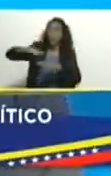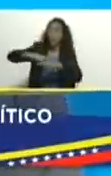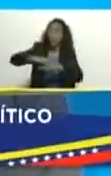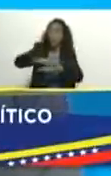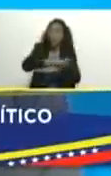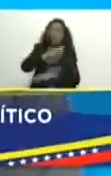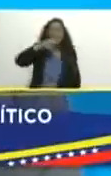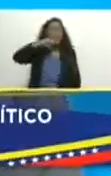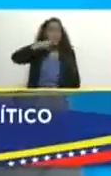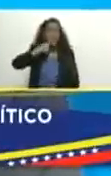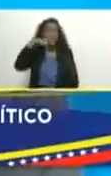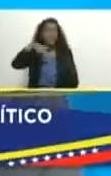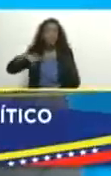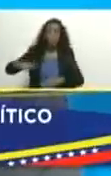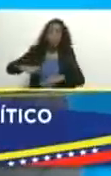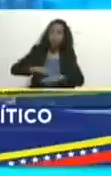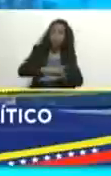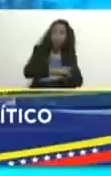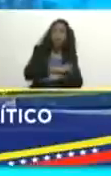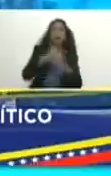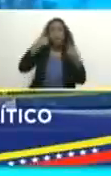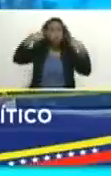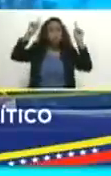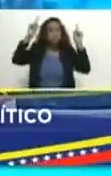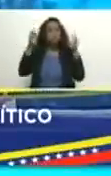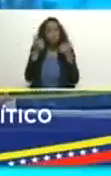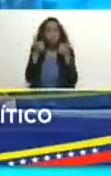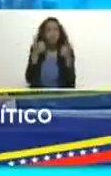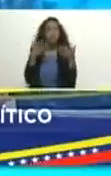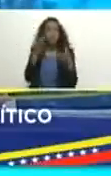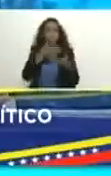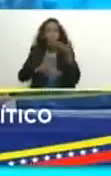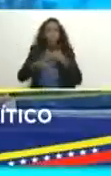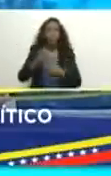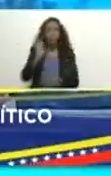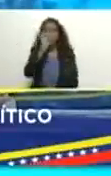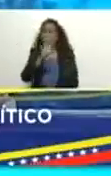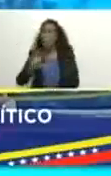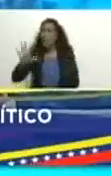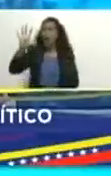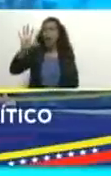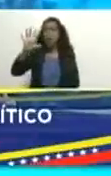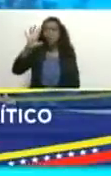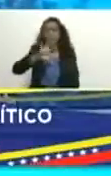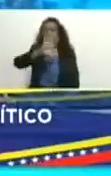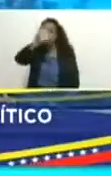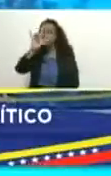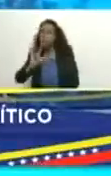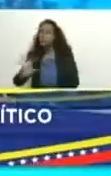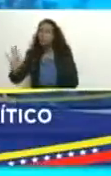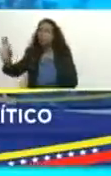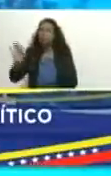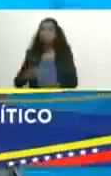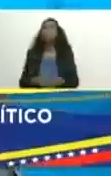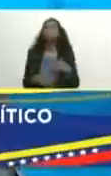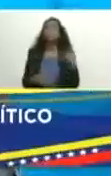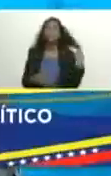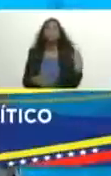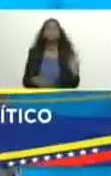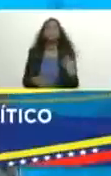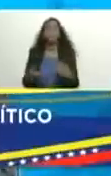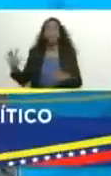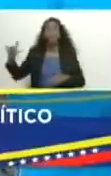de Rusia, de una exitosa gira por el Medio Oriente, con grandes resultados. Está llegando Jorge Rodríguez